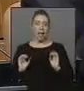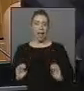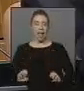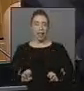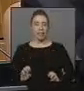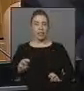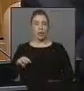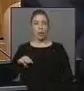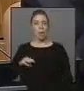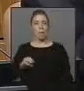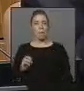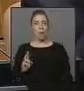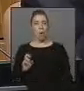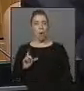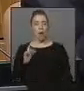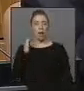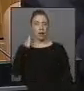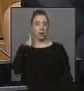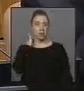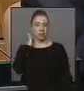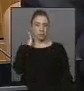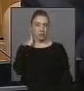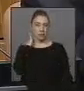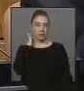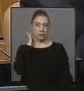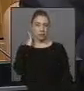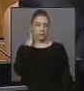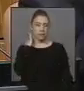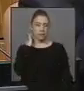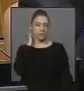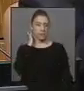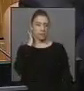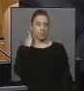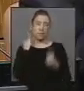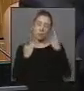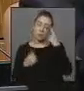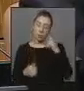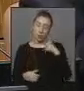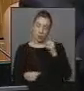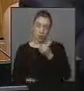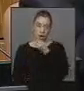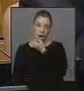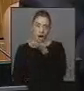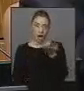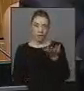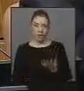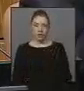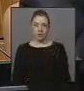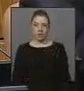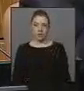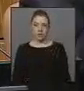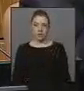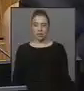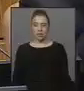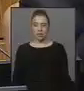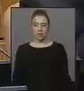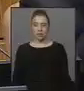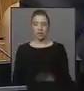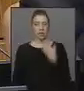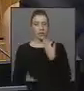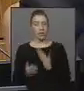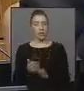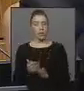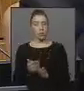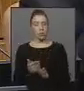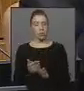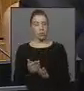y morales. Sin embargo, puedo decir que cuando la